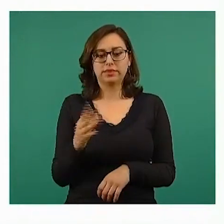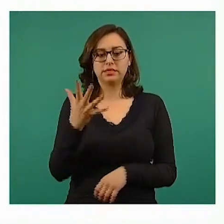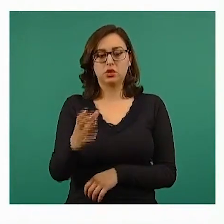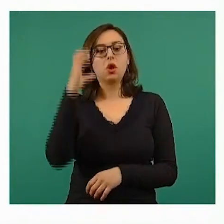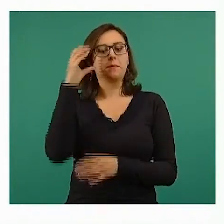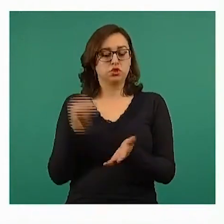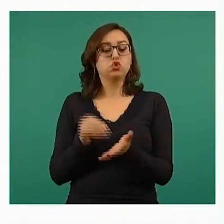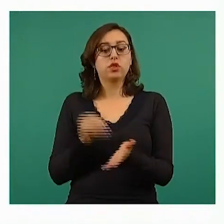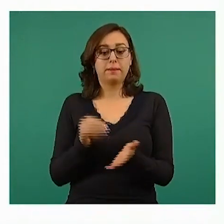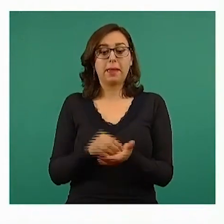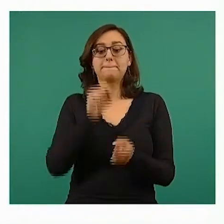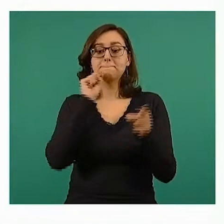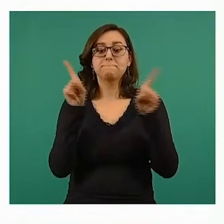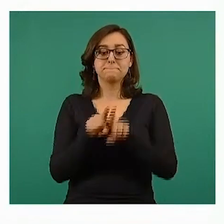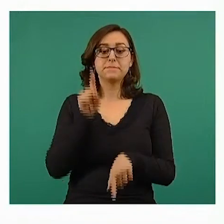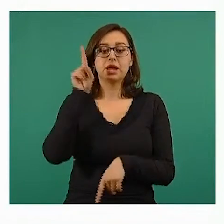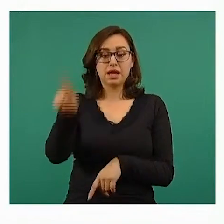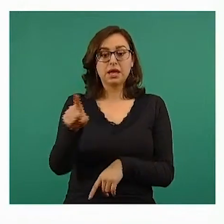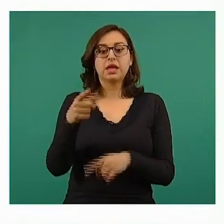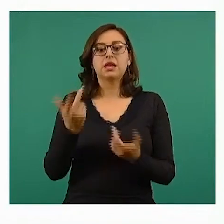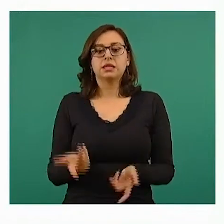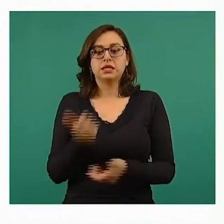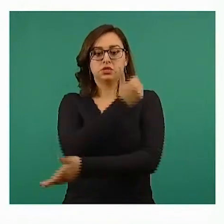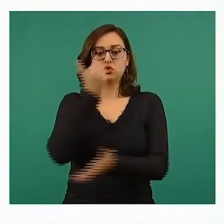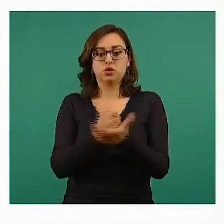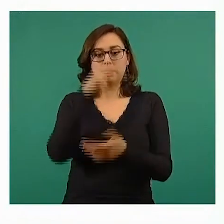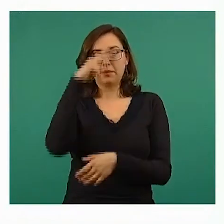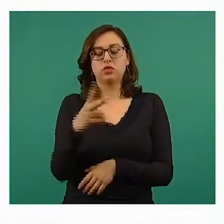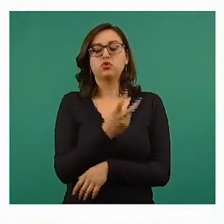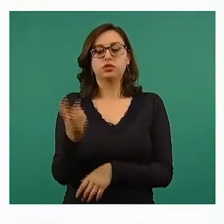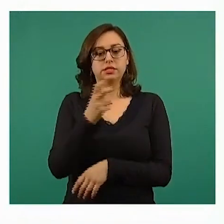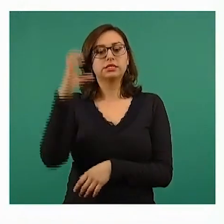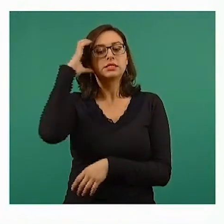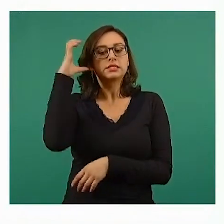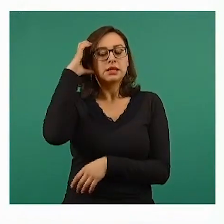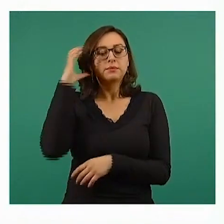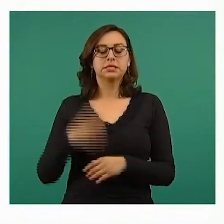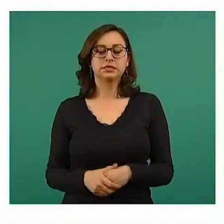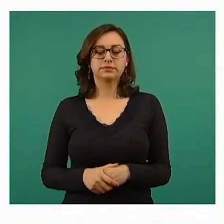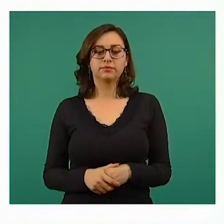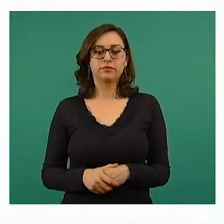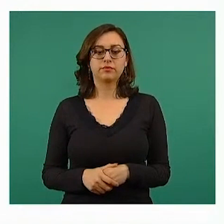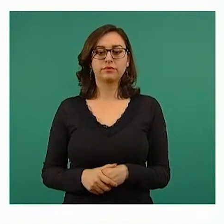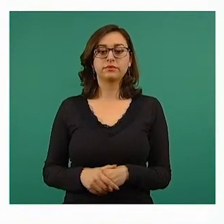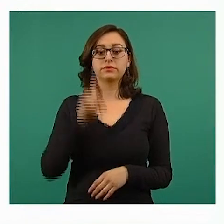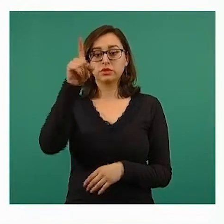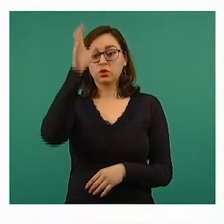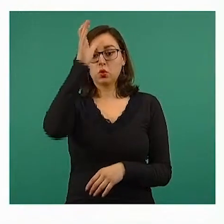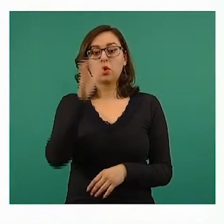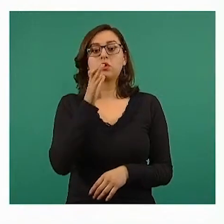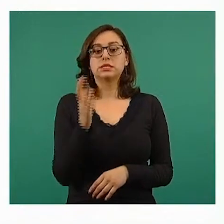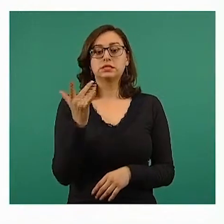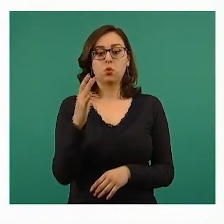de camas. Y bueno, también el Hospital número 32 de Villacuapa, aquí en Ciudad de México, con 200 camas. Y en Ciudad Acuña, en Coahuila, un hospital